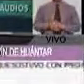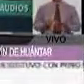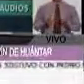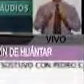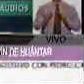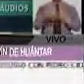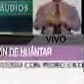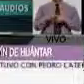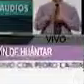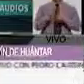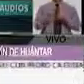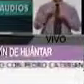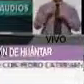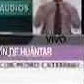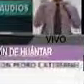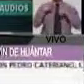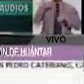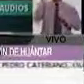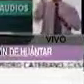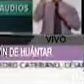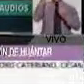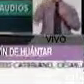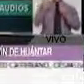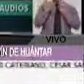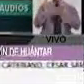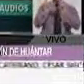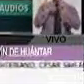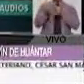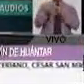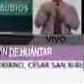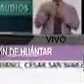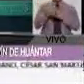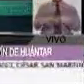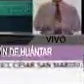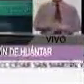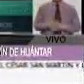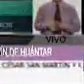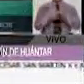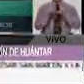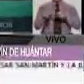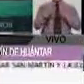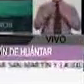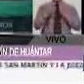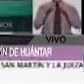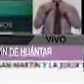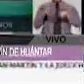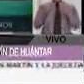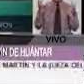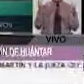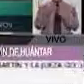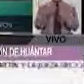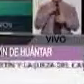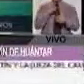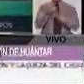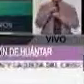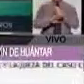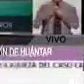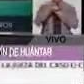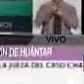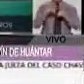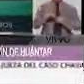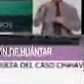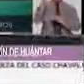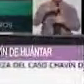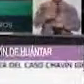Bueno, no vamos a entrar en hipótesis. Lo que sí le puedo decir que la intención de esa reunión fue defender el